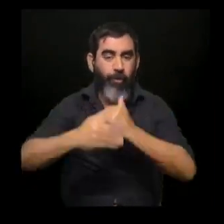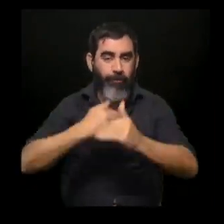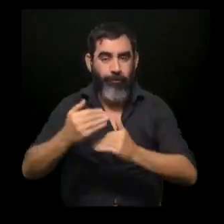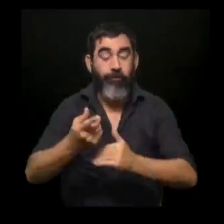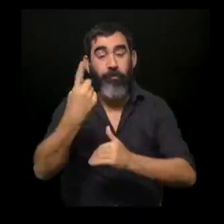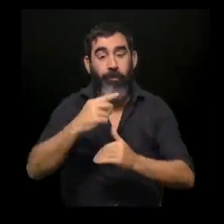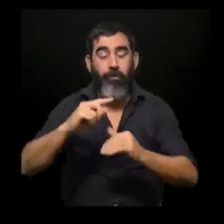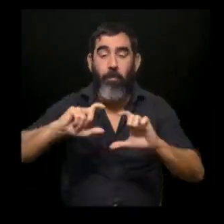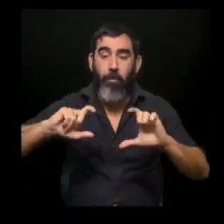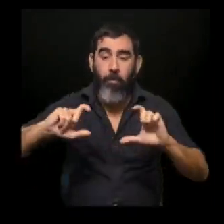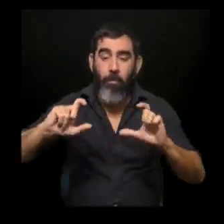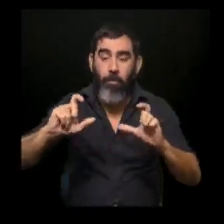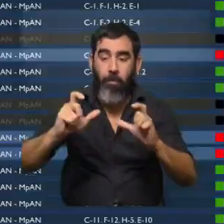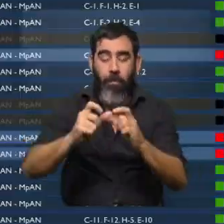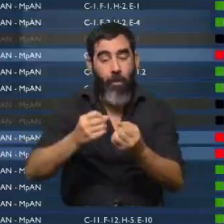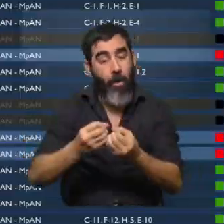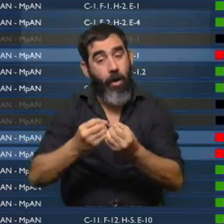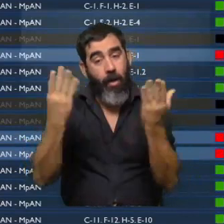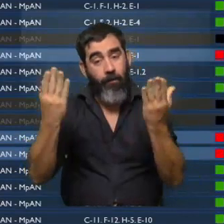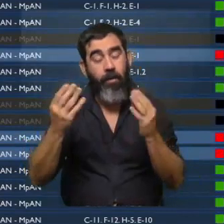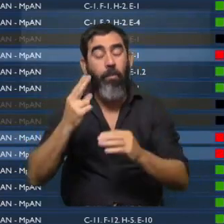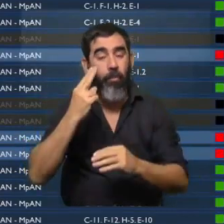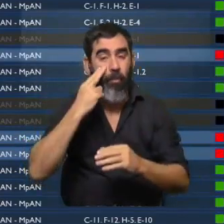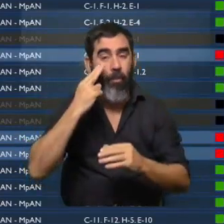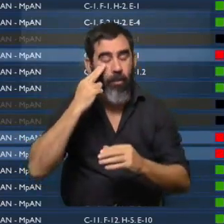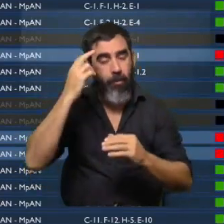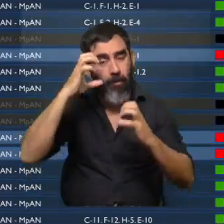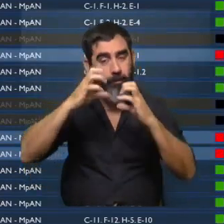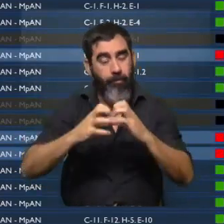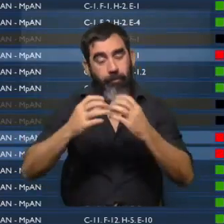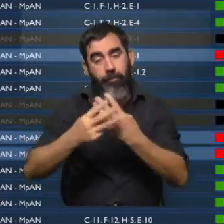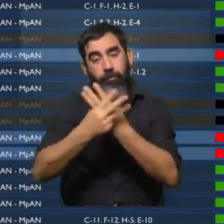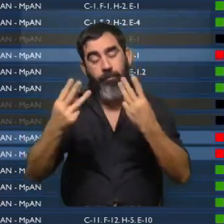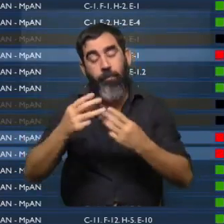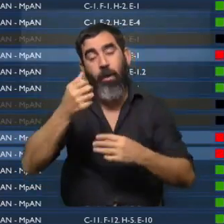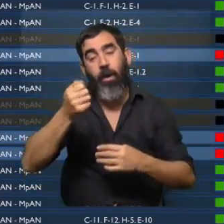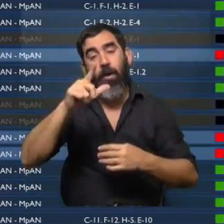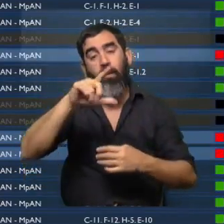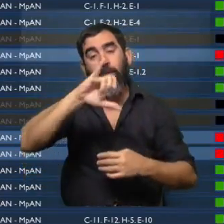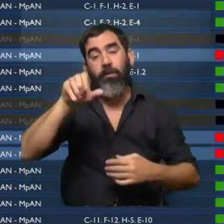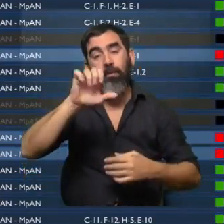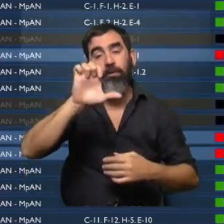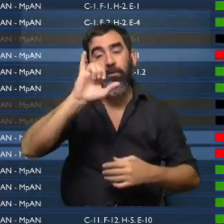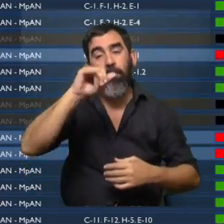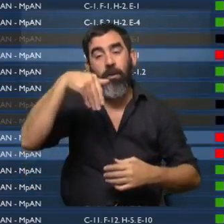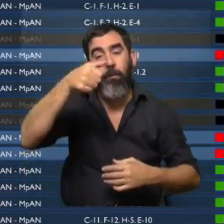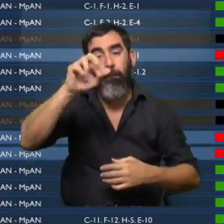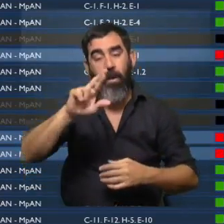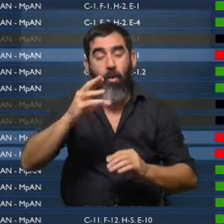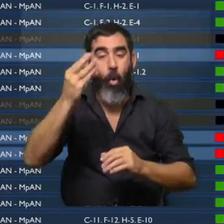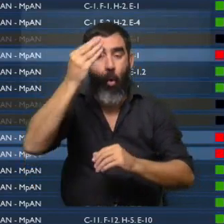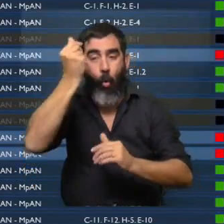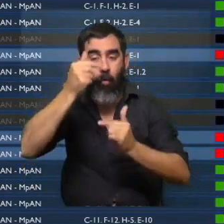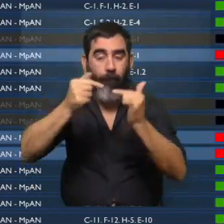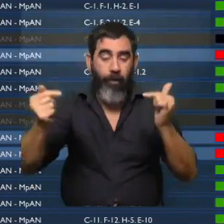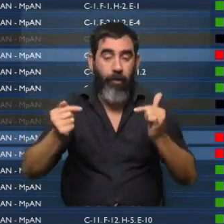cuando esta disminución ya es más acentuada, en general se asocia a problemas neurodegenerativos, como puede ser Alzheimer o demencias. Entonces, ver de que las personas que